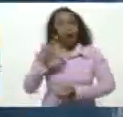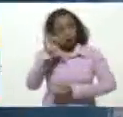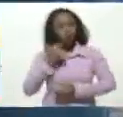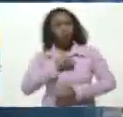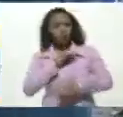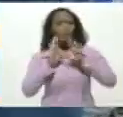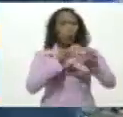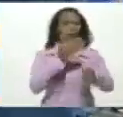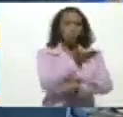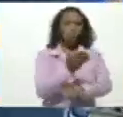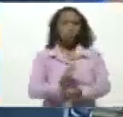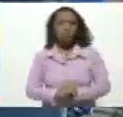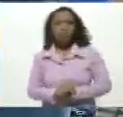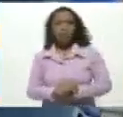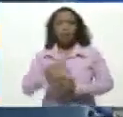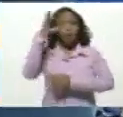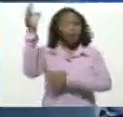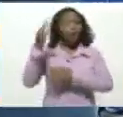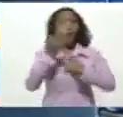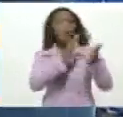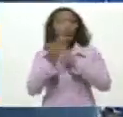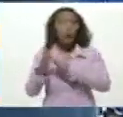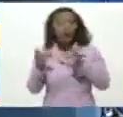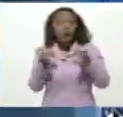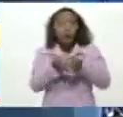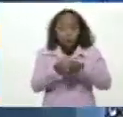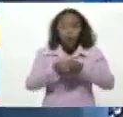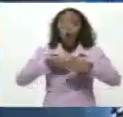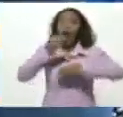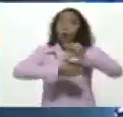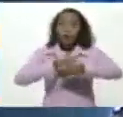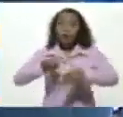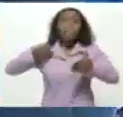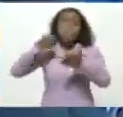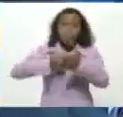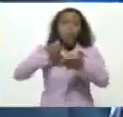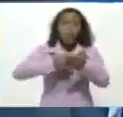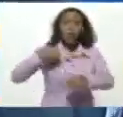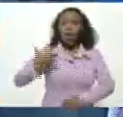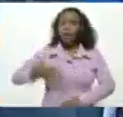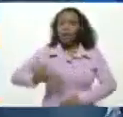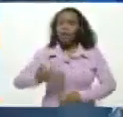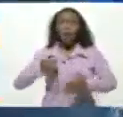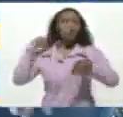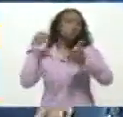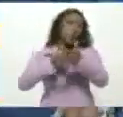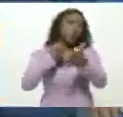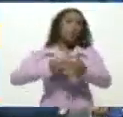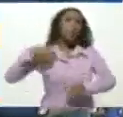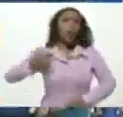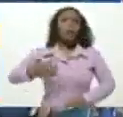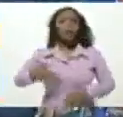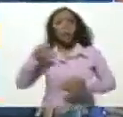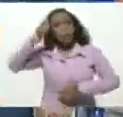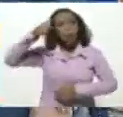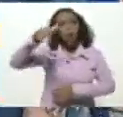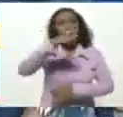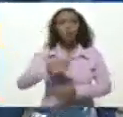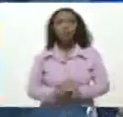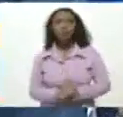Magali. Gracias. Que los consejos comunales, las comunas constituidas, sí, luchen por sus derechos. Luchen por los derechos del pueblo. Aquí